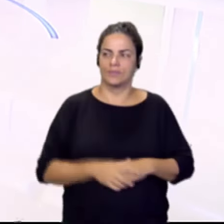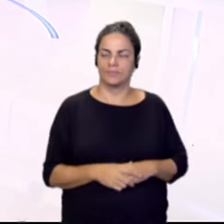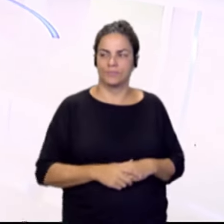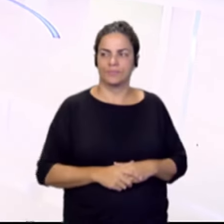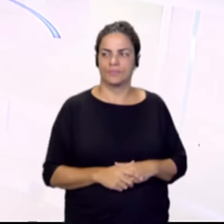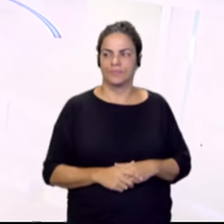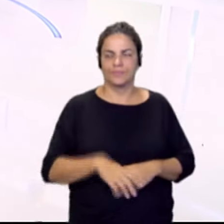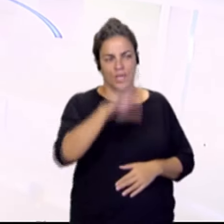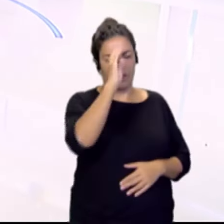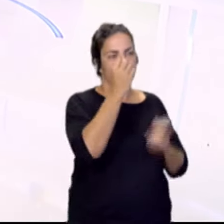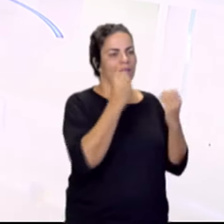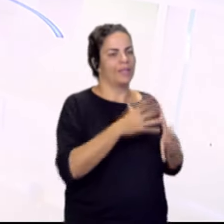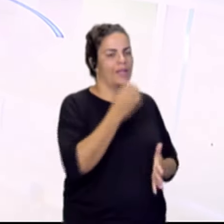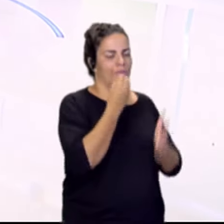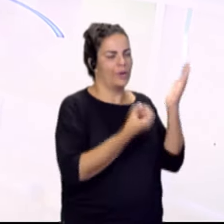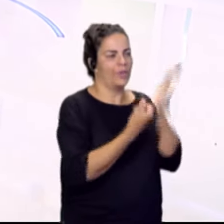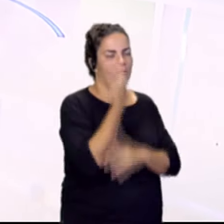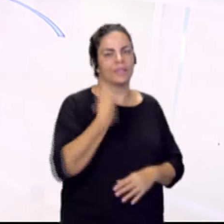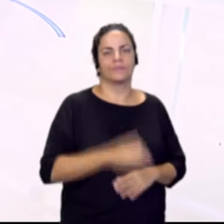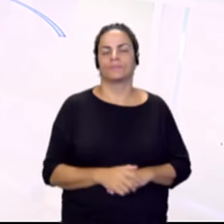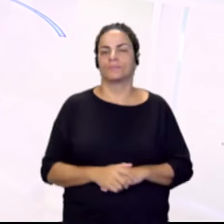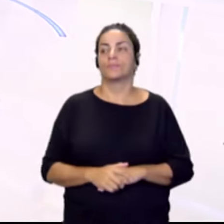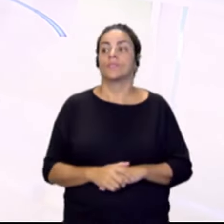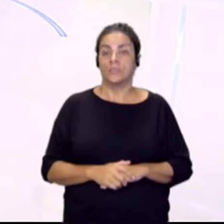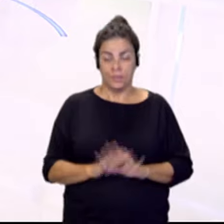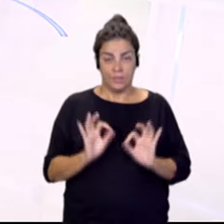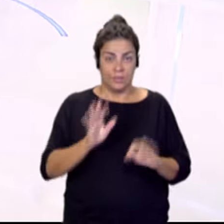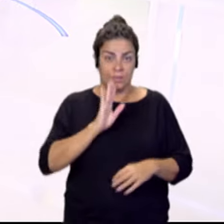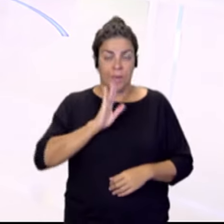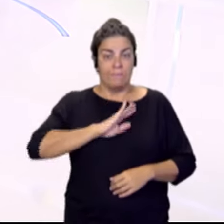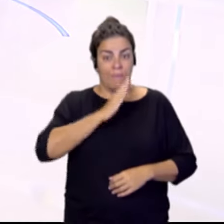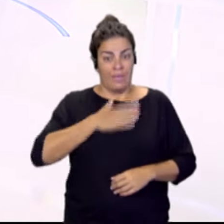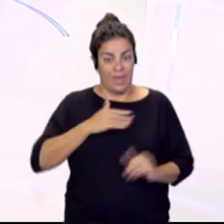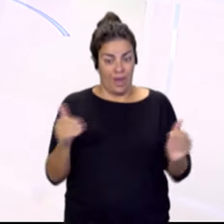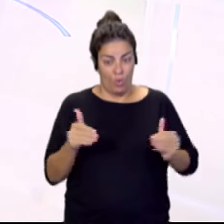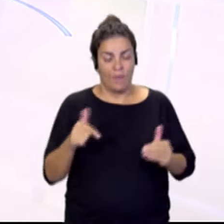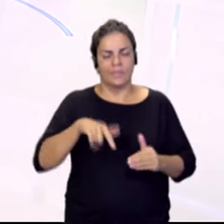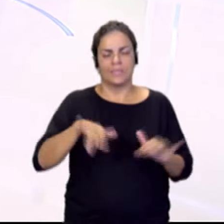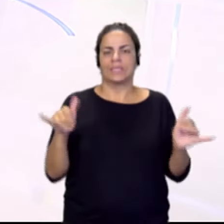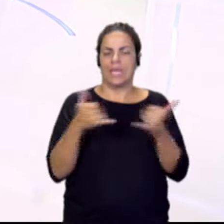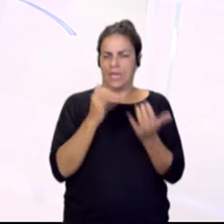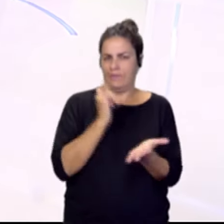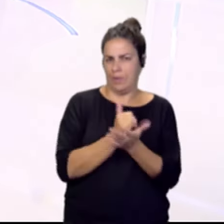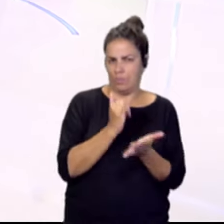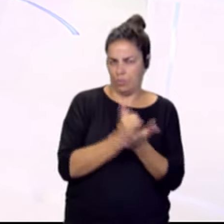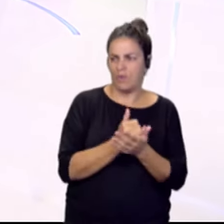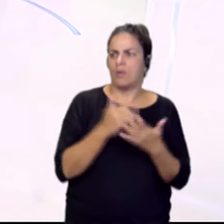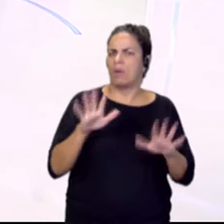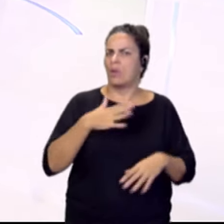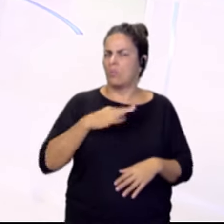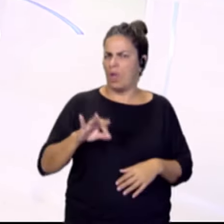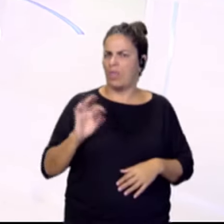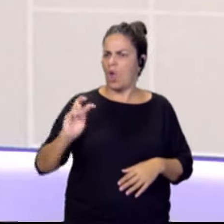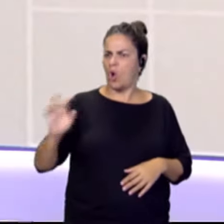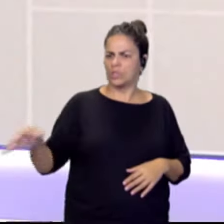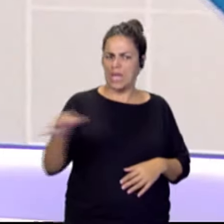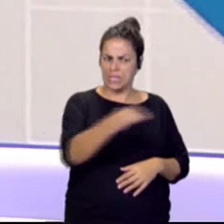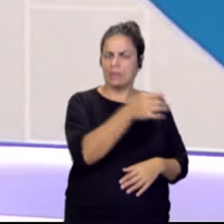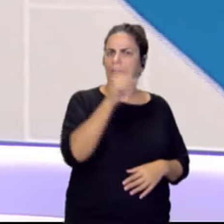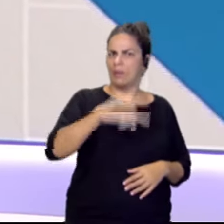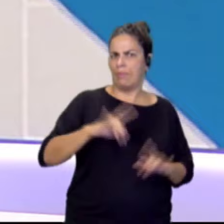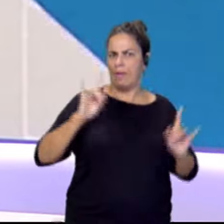Hola, ¿qué tal? Muy buenos días. Bueno, pues mañana, como decimos, jueves, se prueba en Tenerife, pero quizás puede oírse en otras islas. ¿Todos